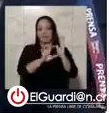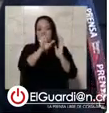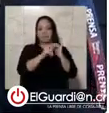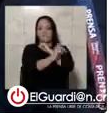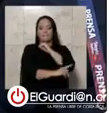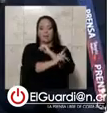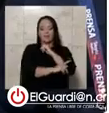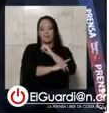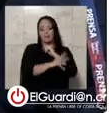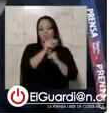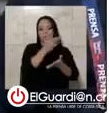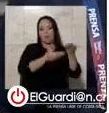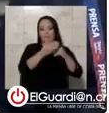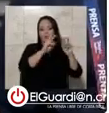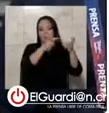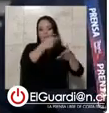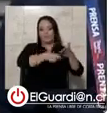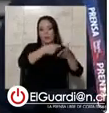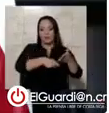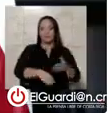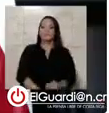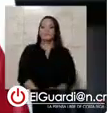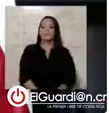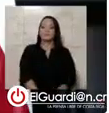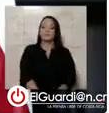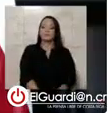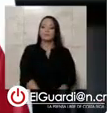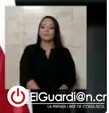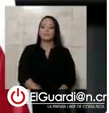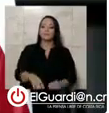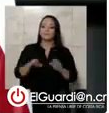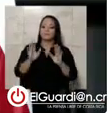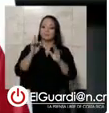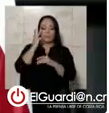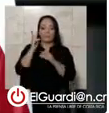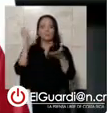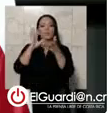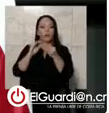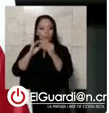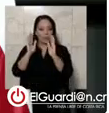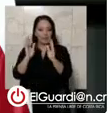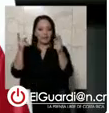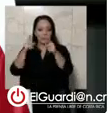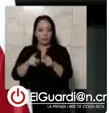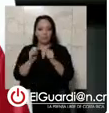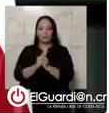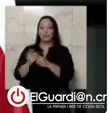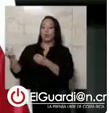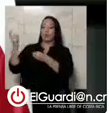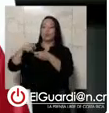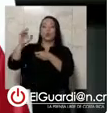no cooperantes en materia fiscal. Vea, pongámosle a la gente qué fue lo que pasó. Ahí la Unión